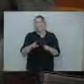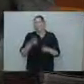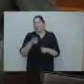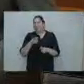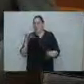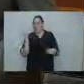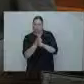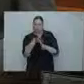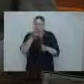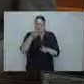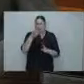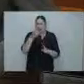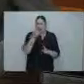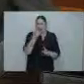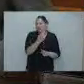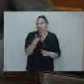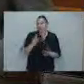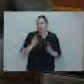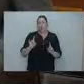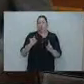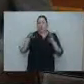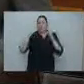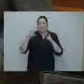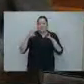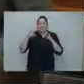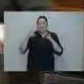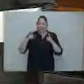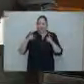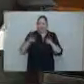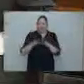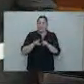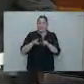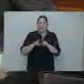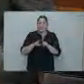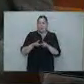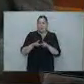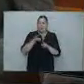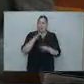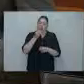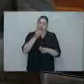buena práctica tratar de hacerse con el santo y la peana, como se suele decir,